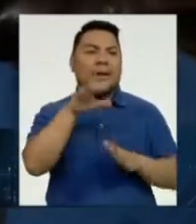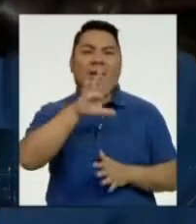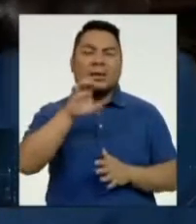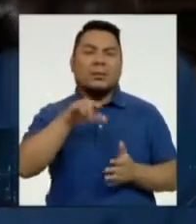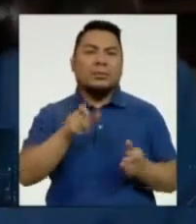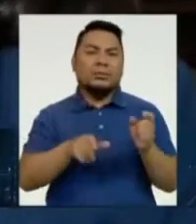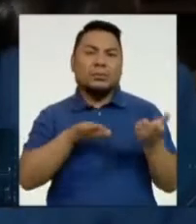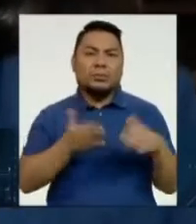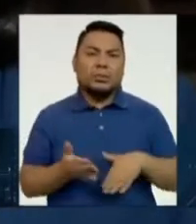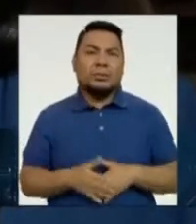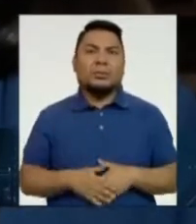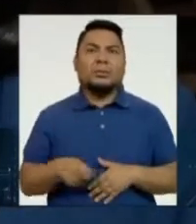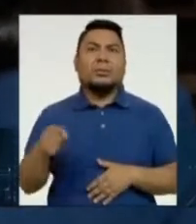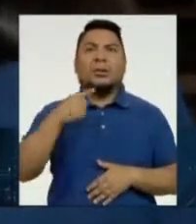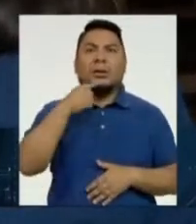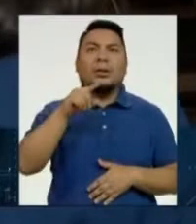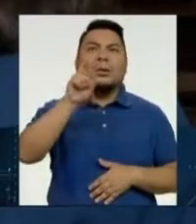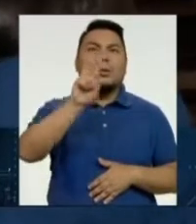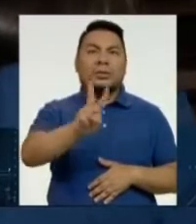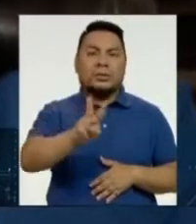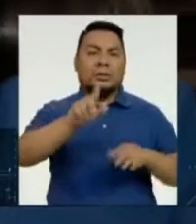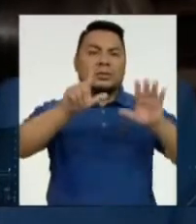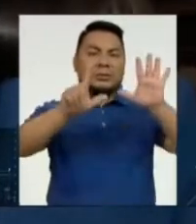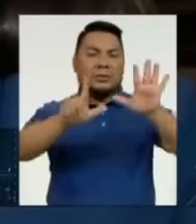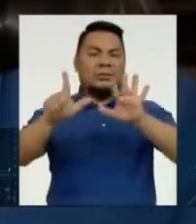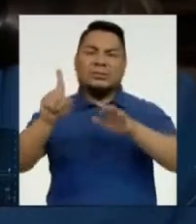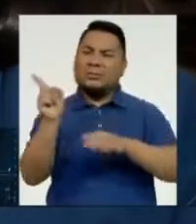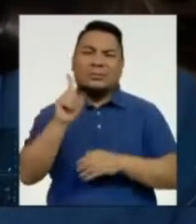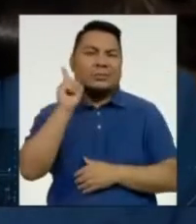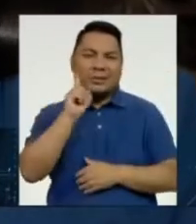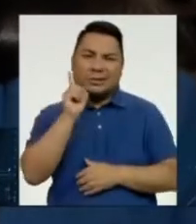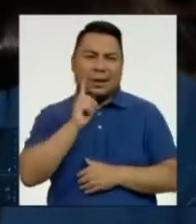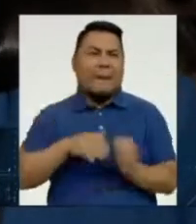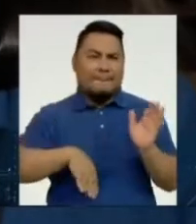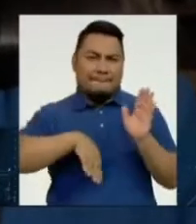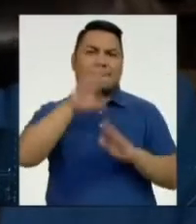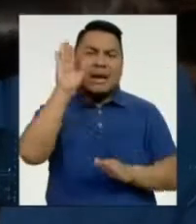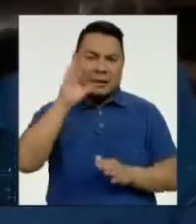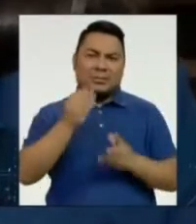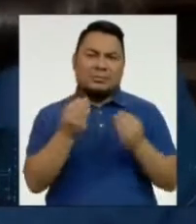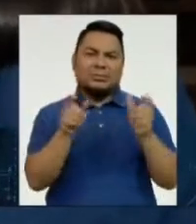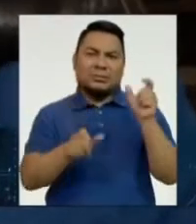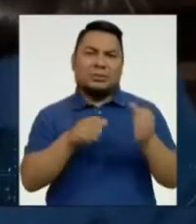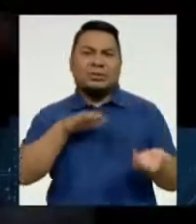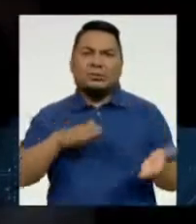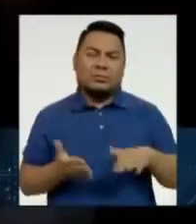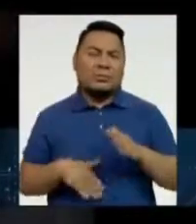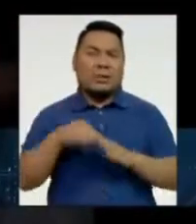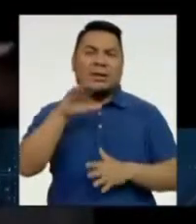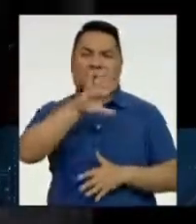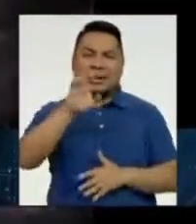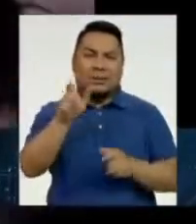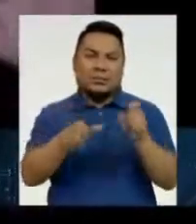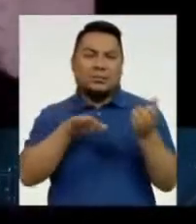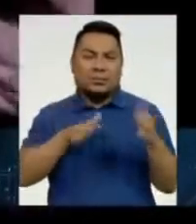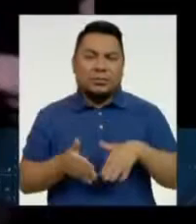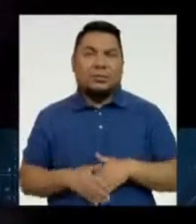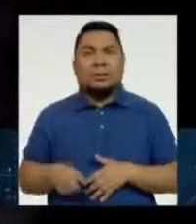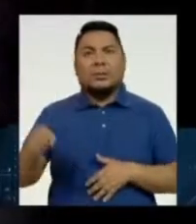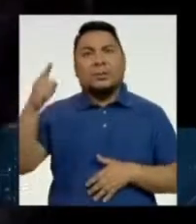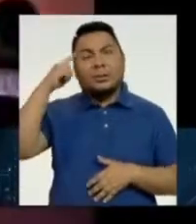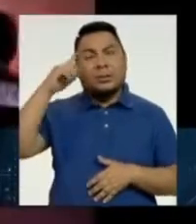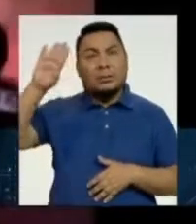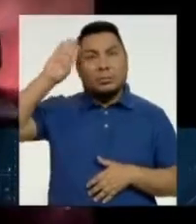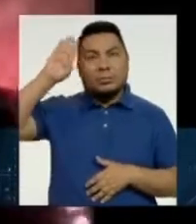porque siempre escucho que dicen 270 y tantos. No, eso es mentira. Acá ha habido más de 500 víctimas. En el 2007, el general